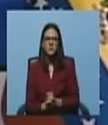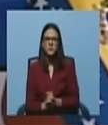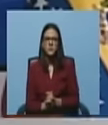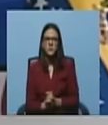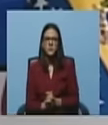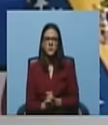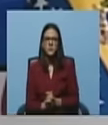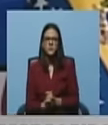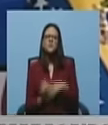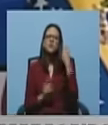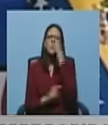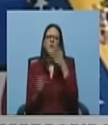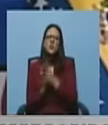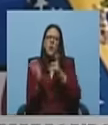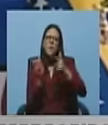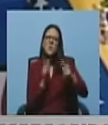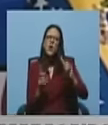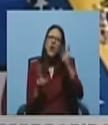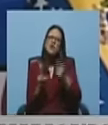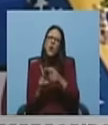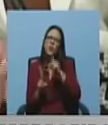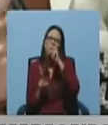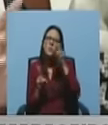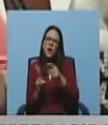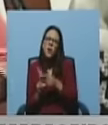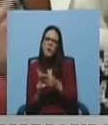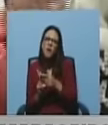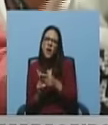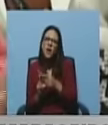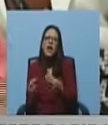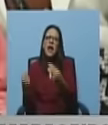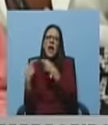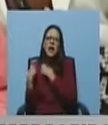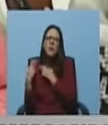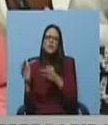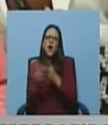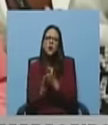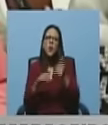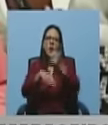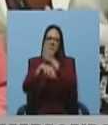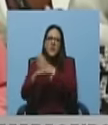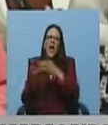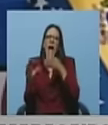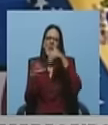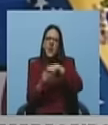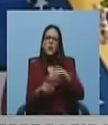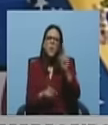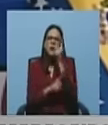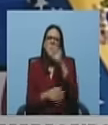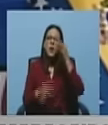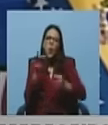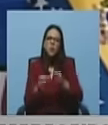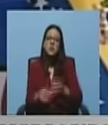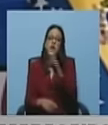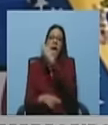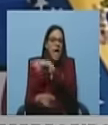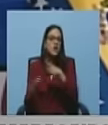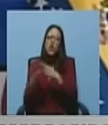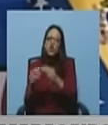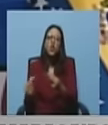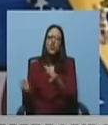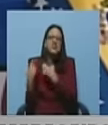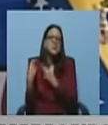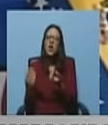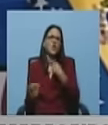Paulatinamente, me preguntaste por las armas y la segunda pregunta era... La responsabilidad de la dirección... Ah, perdón. Bueno, ellos son unos irresponsables. Es